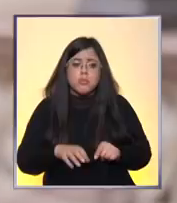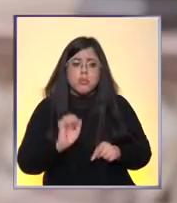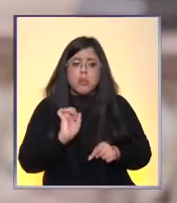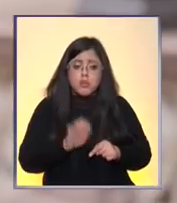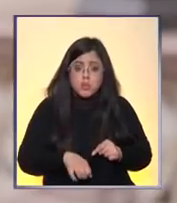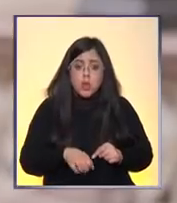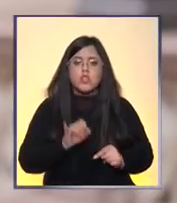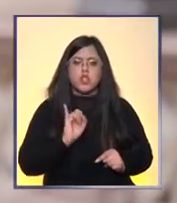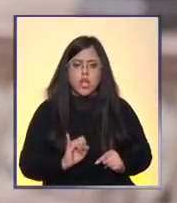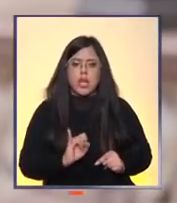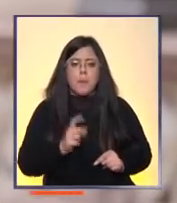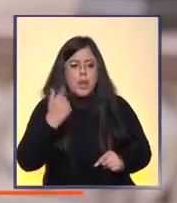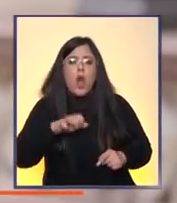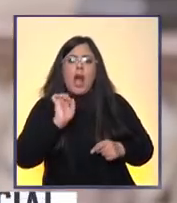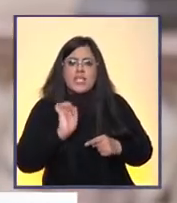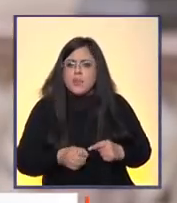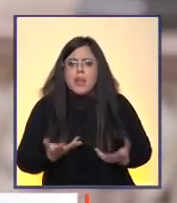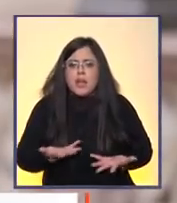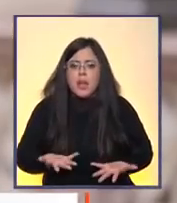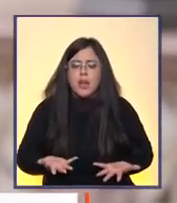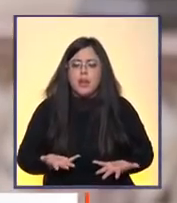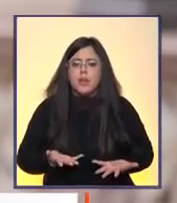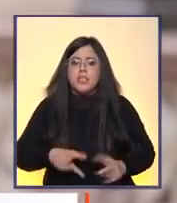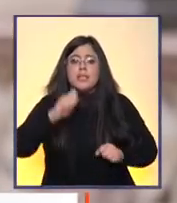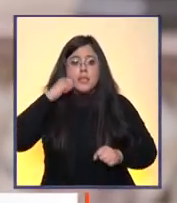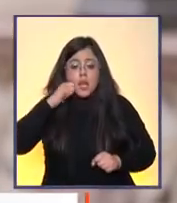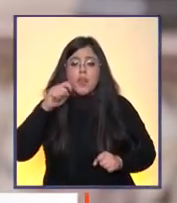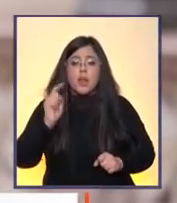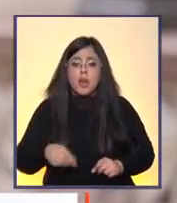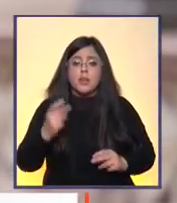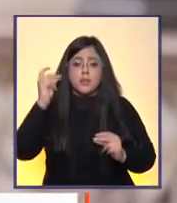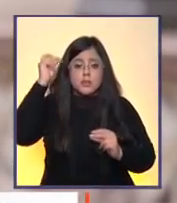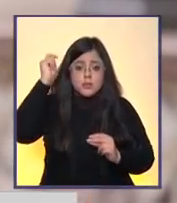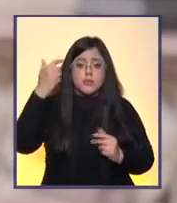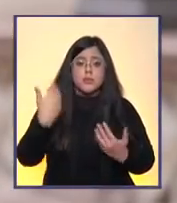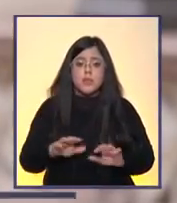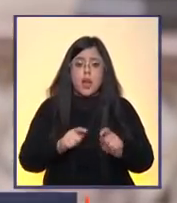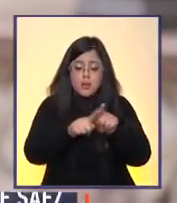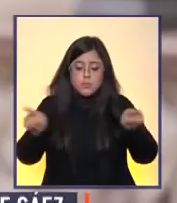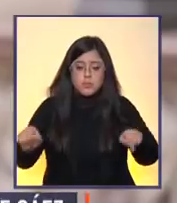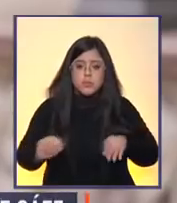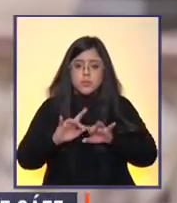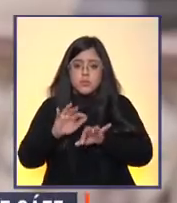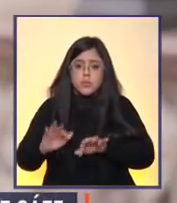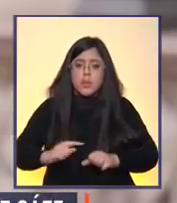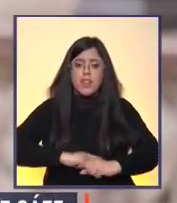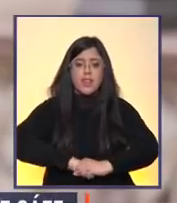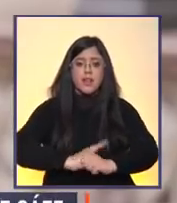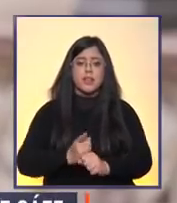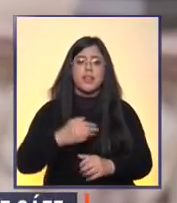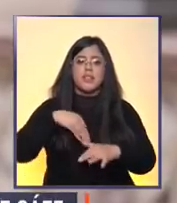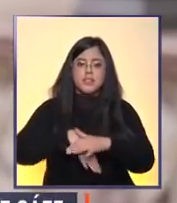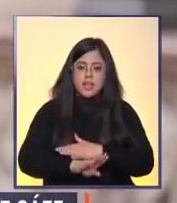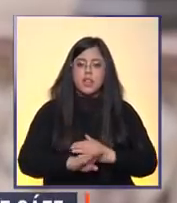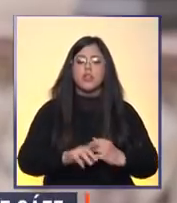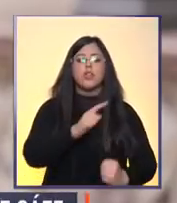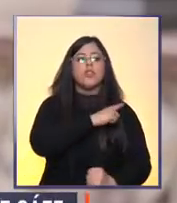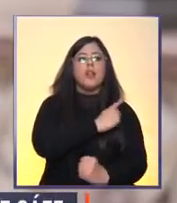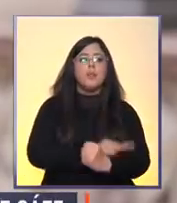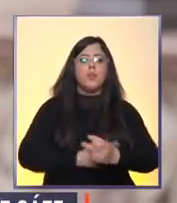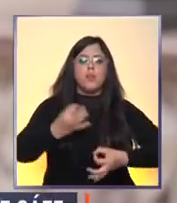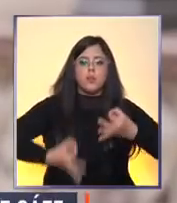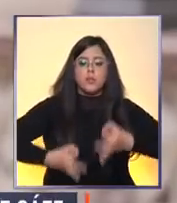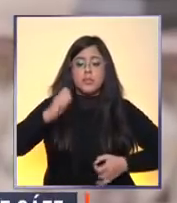inaceptable. Ha significado, por una parte, la creación de una Secretaría de Género dentro del Poder Judicial. Esto es un